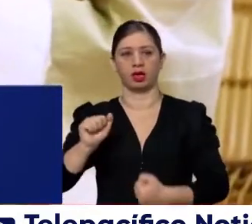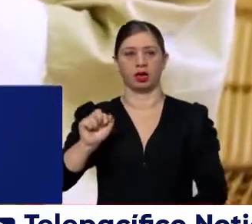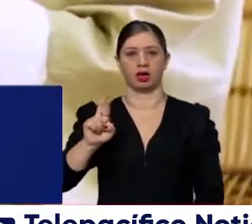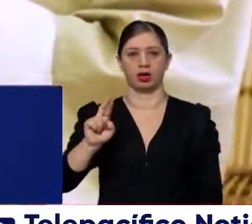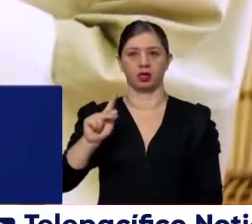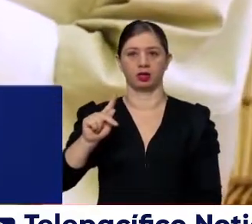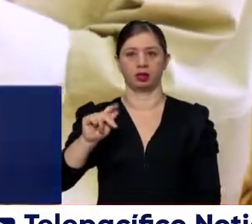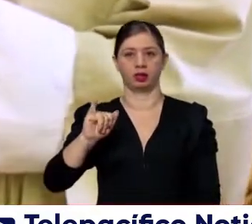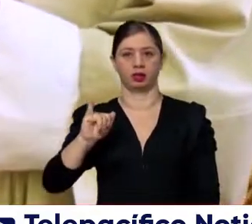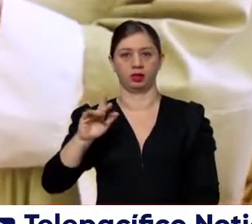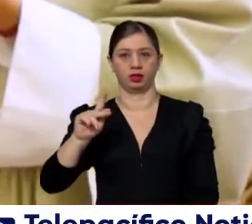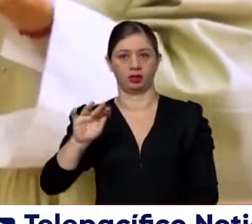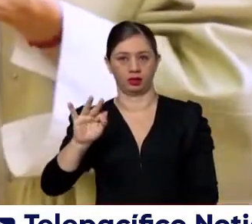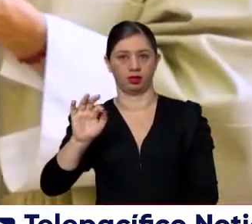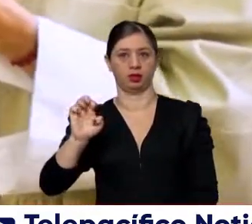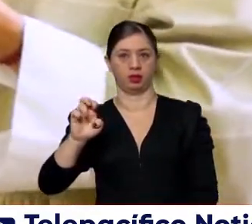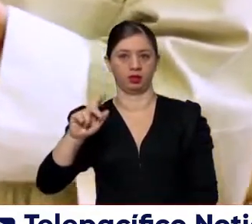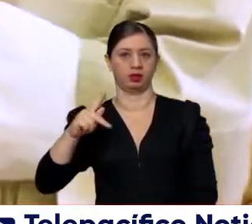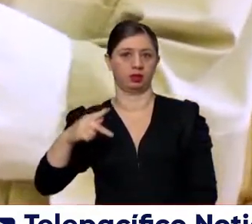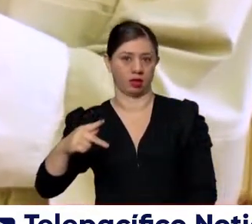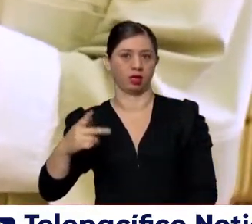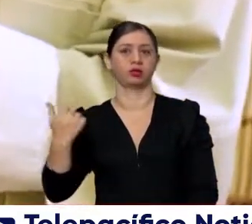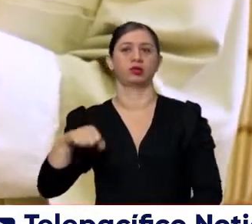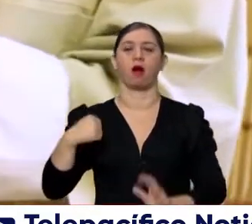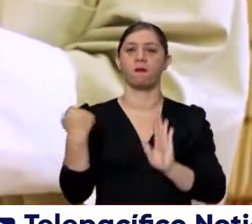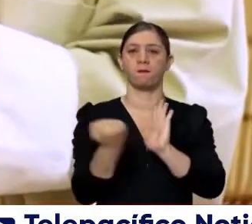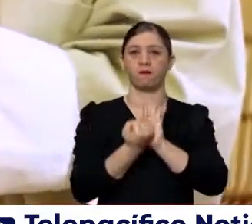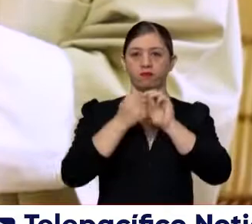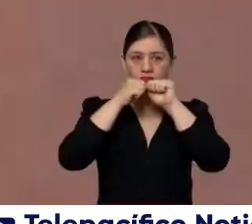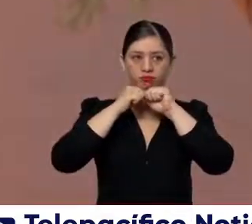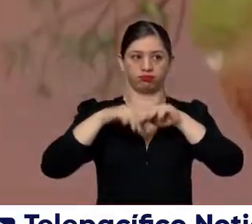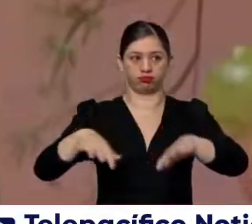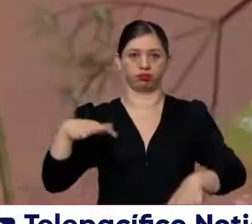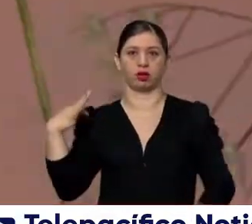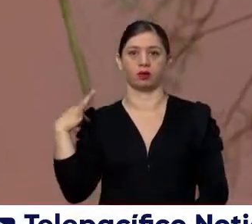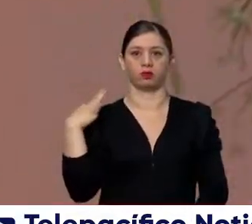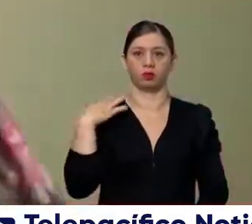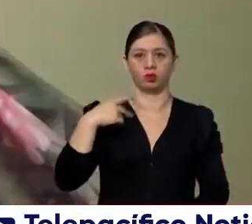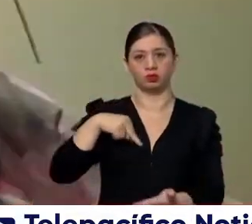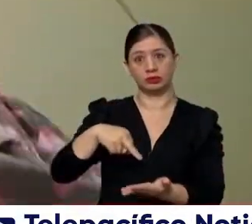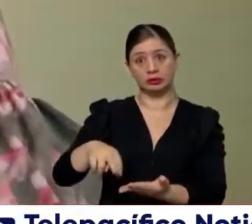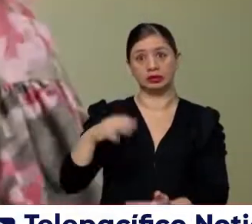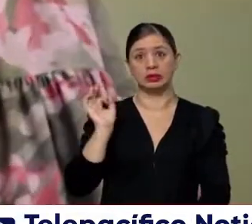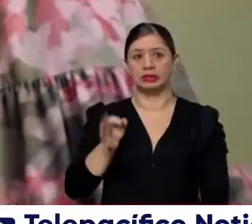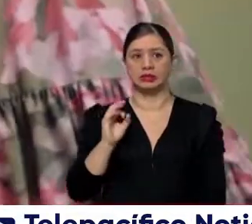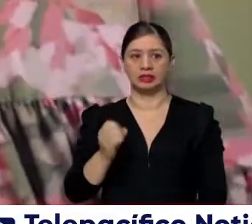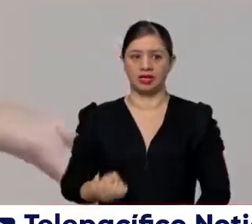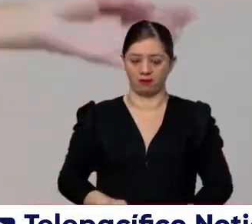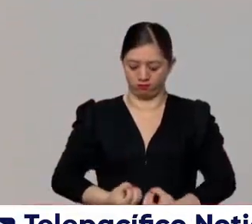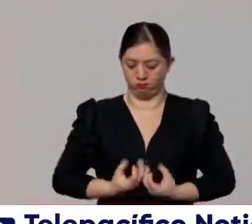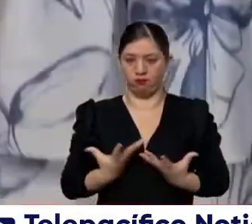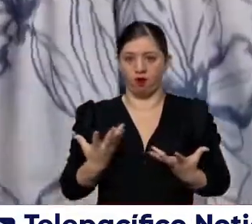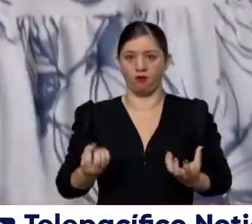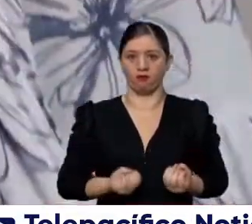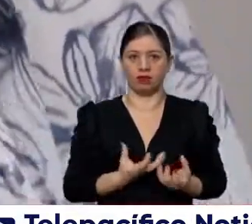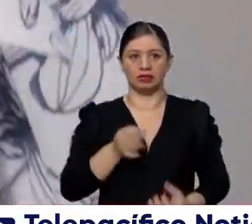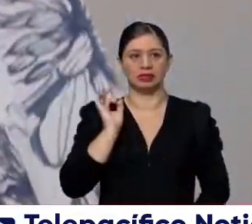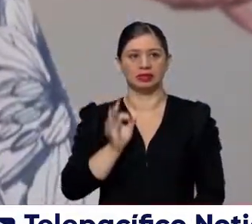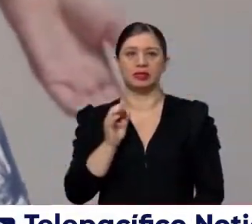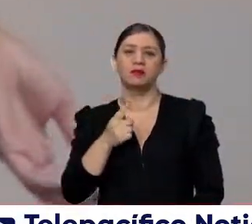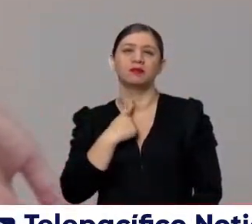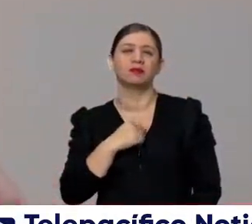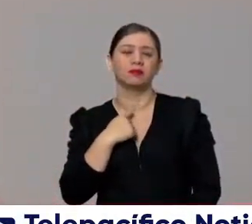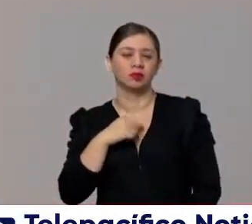en donde podemos de alguna manera democratizar nuestra marca en esta colección. Y yo he sido fanática de las orquídeas y de las flores desde siempre.